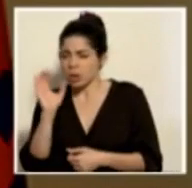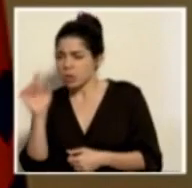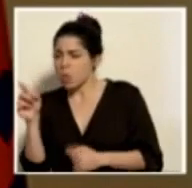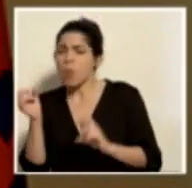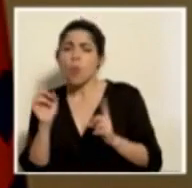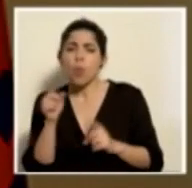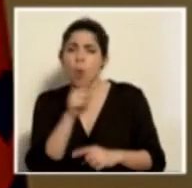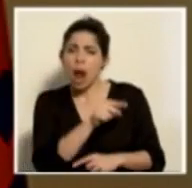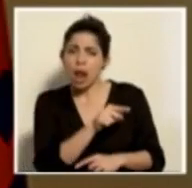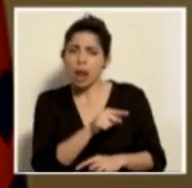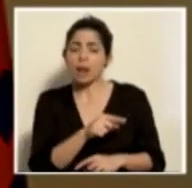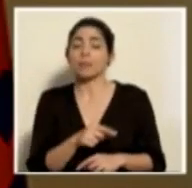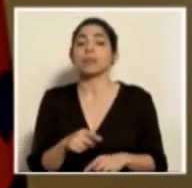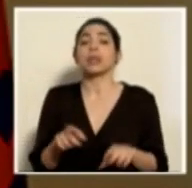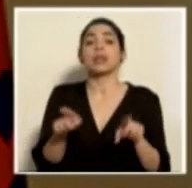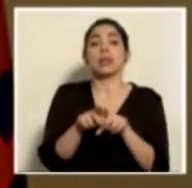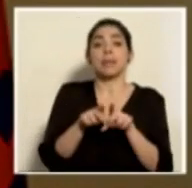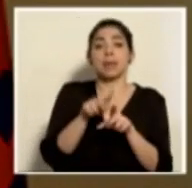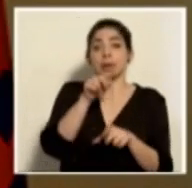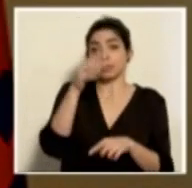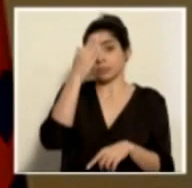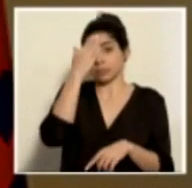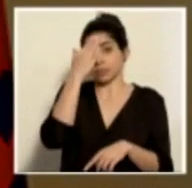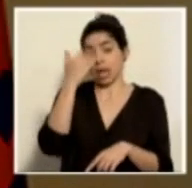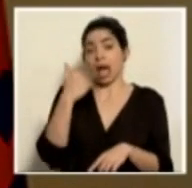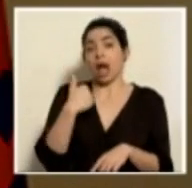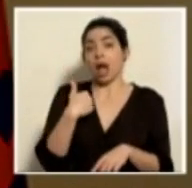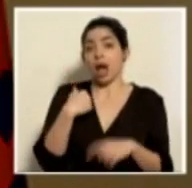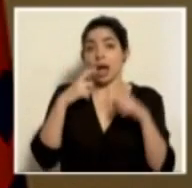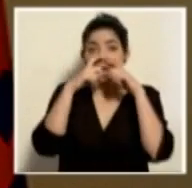que hay mascarillas que